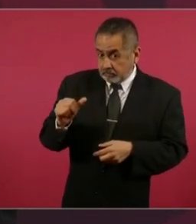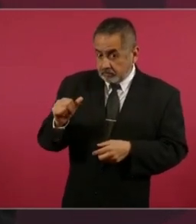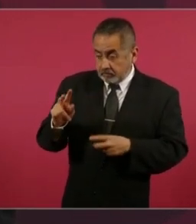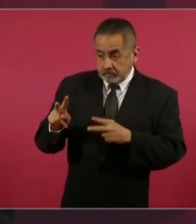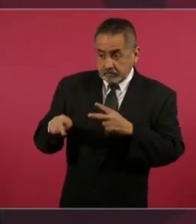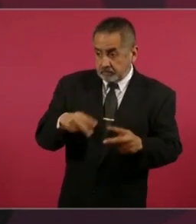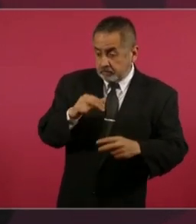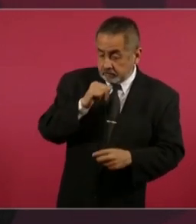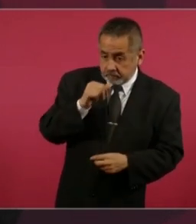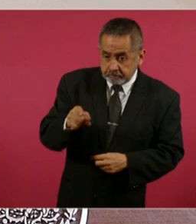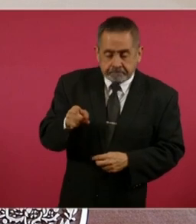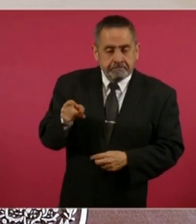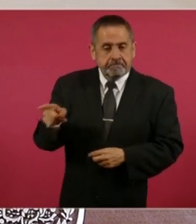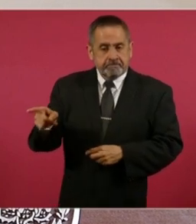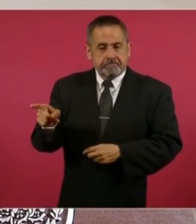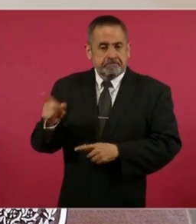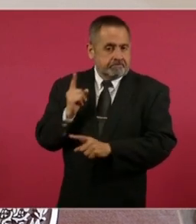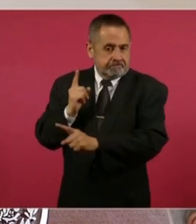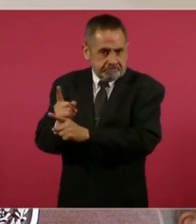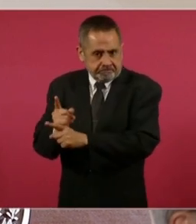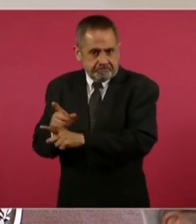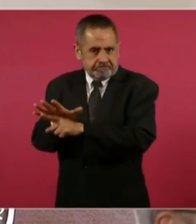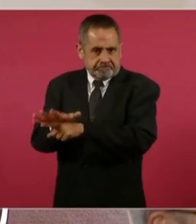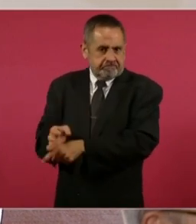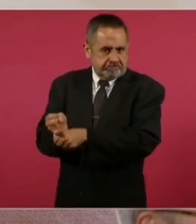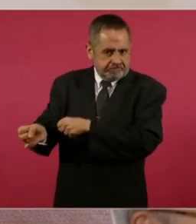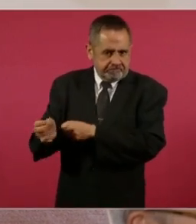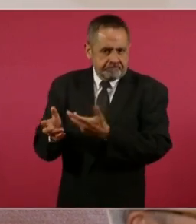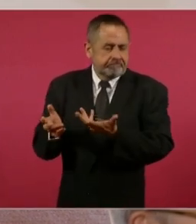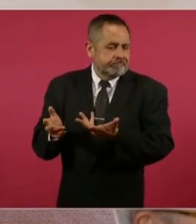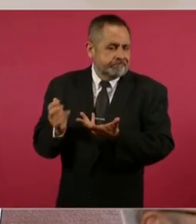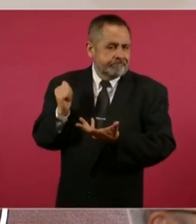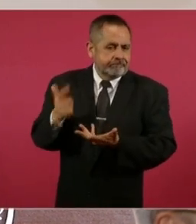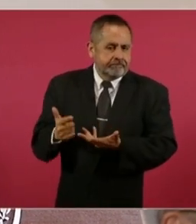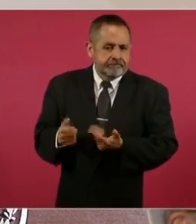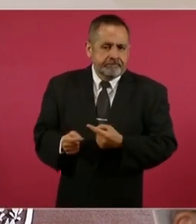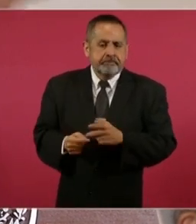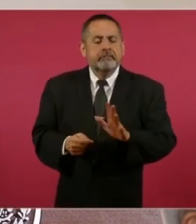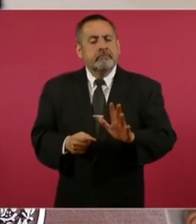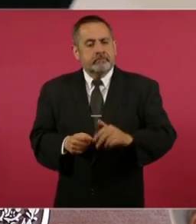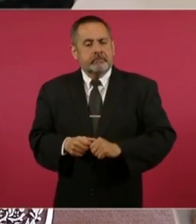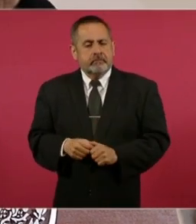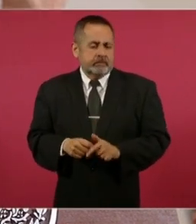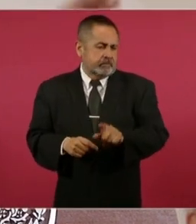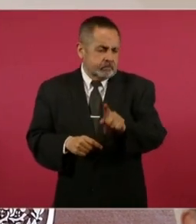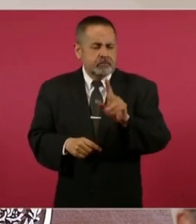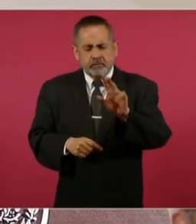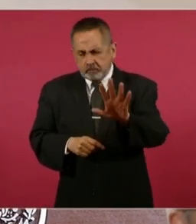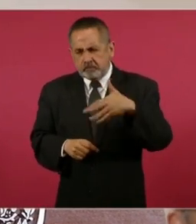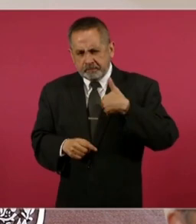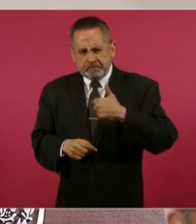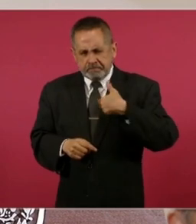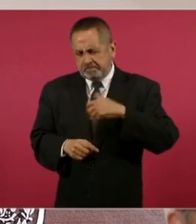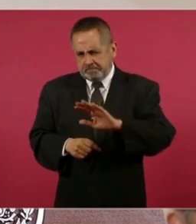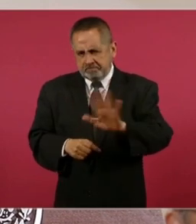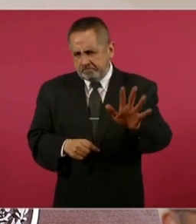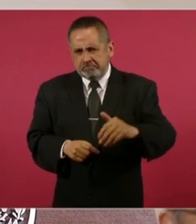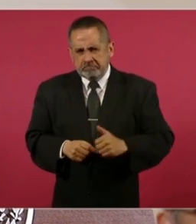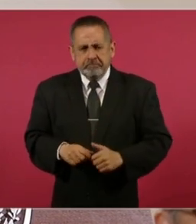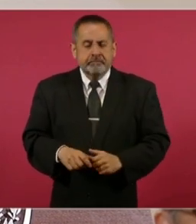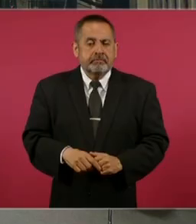formarse pueden ser Víctimas de represalia eso lo entiendo